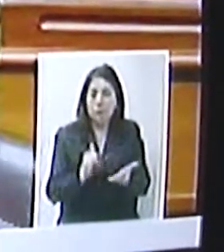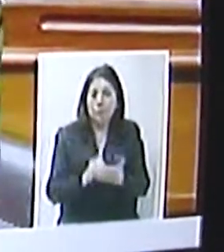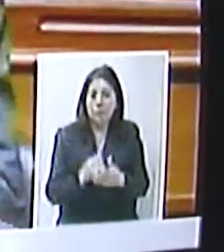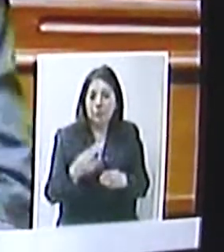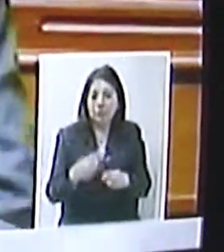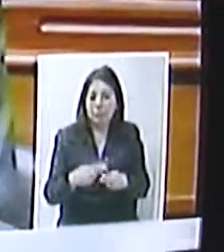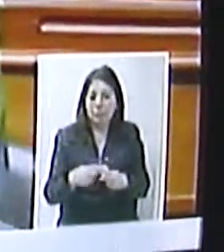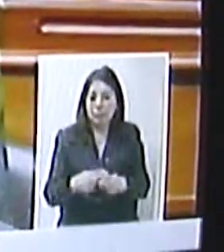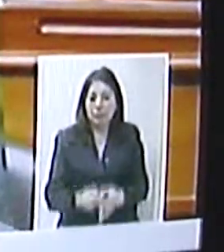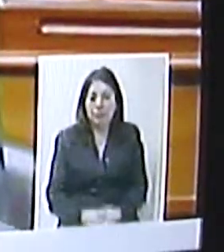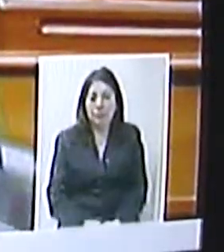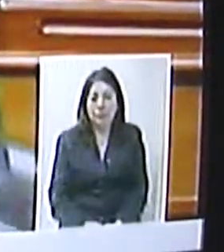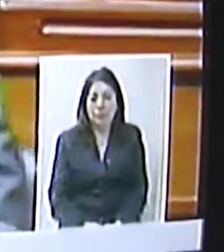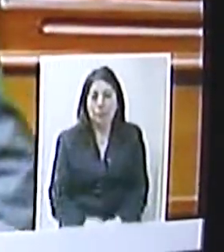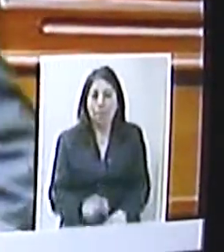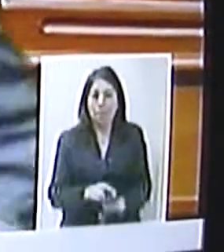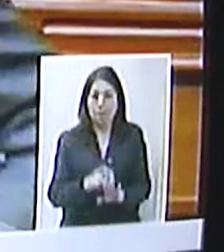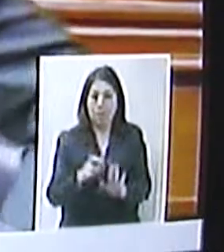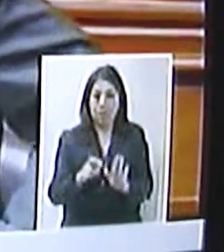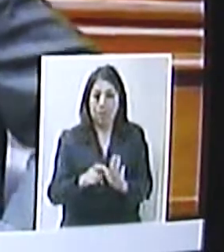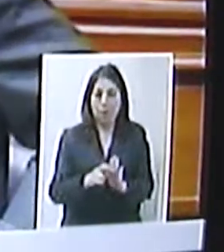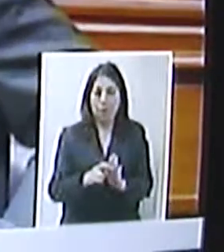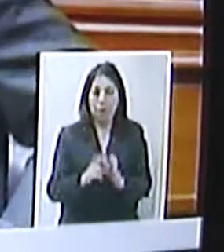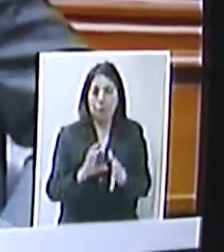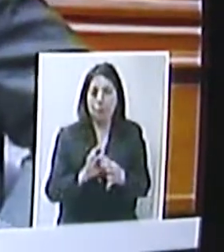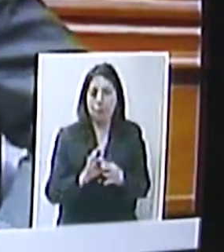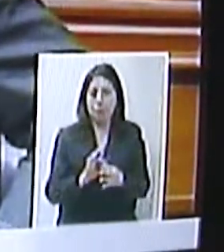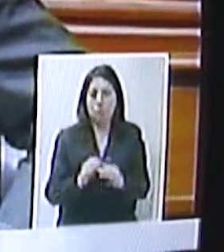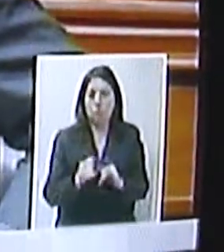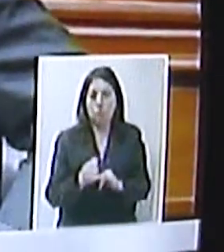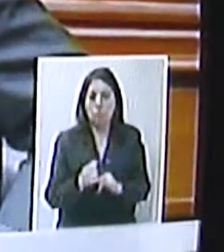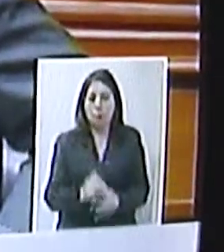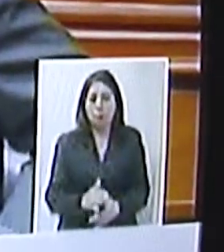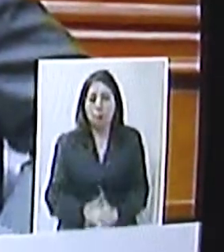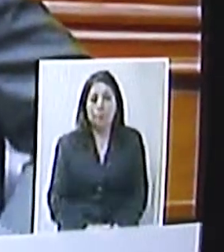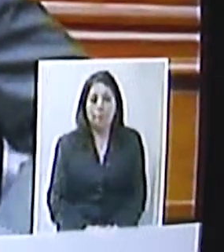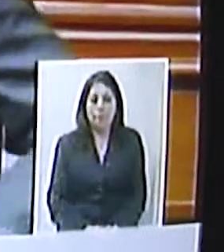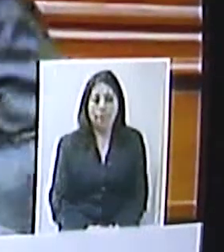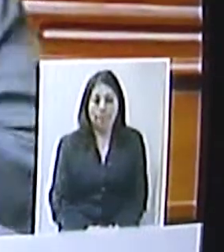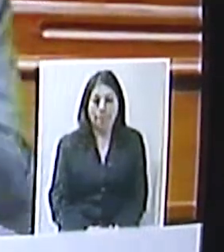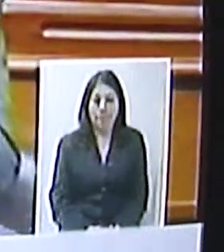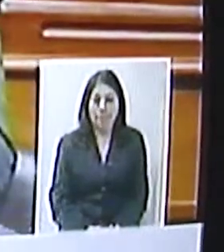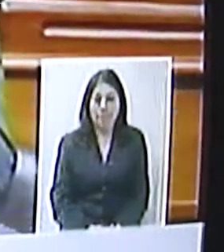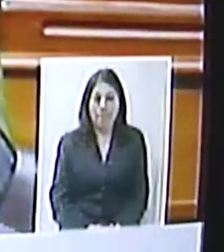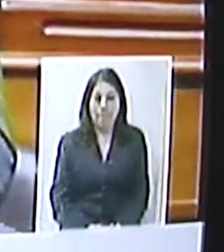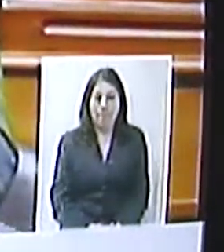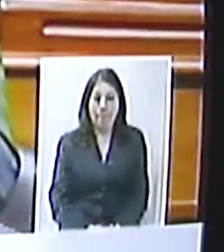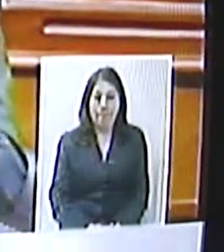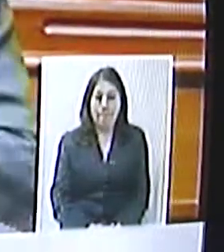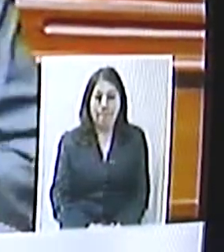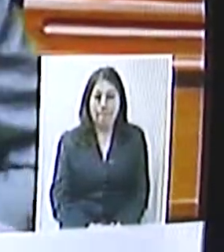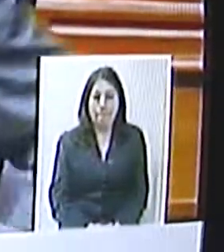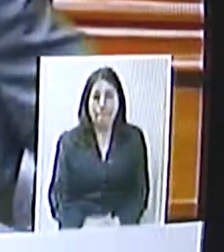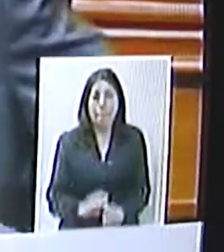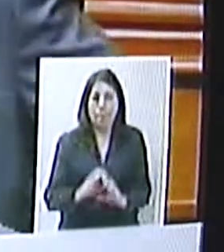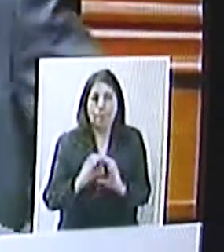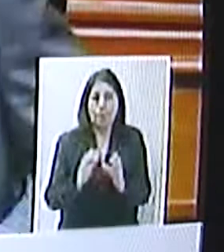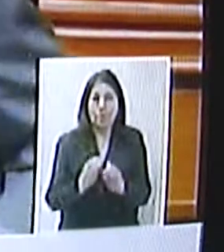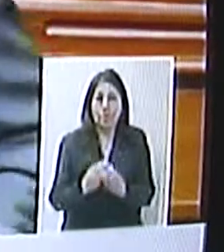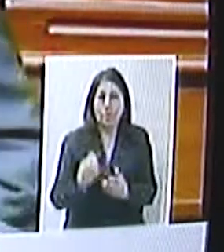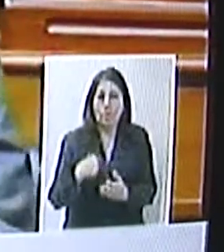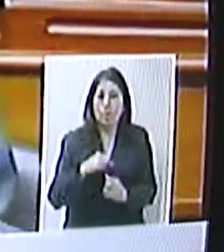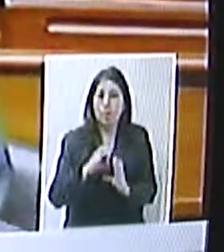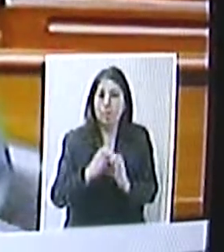llama proyecto del gasoducto surandino. Solicito que el Congreso, que